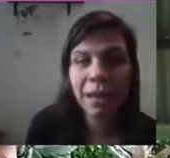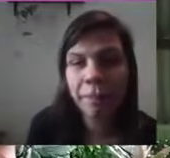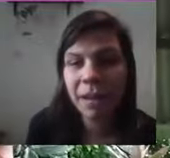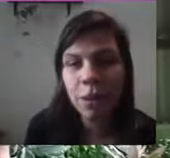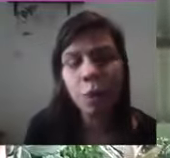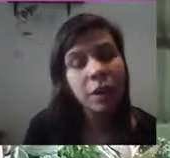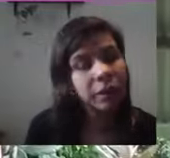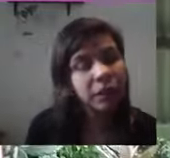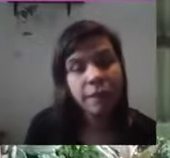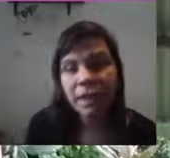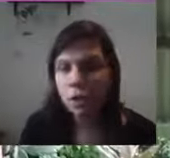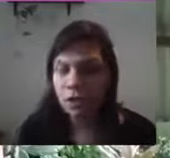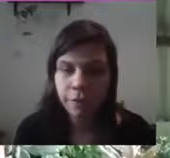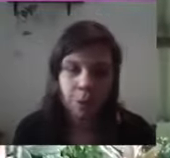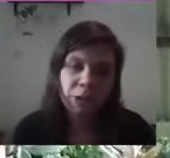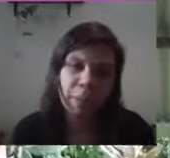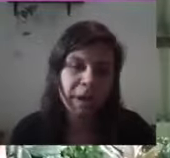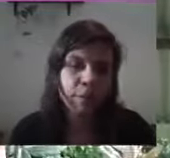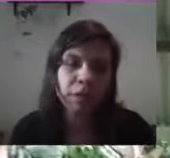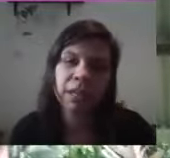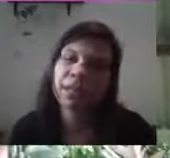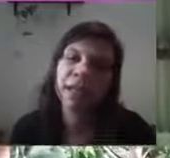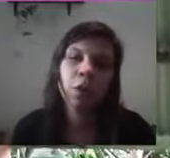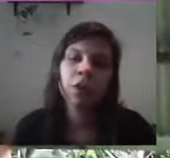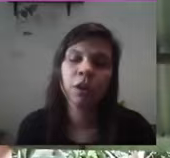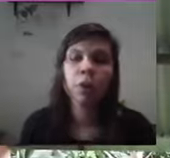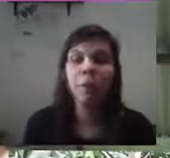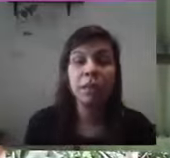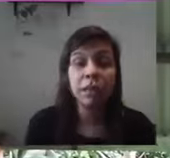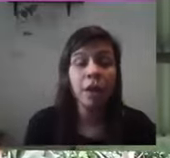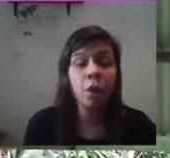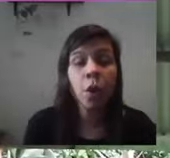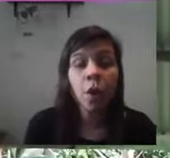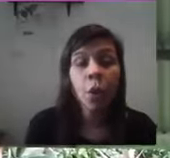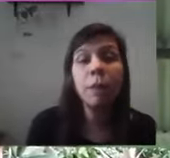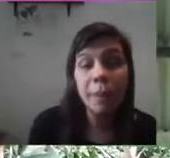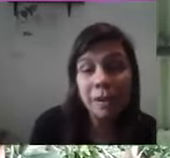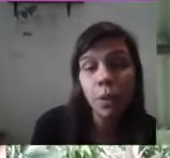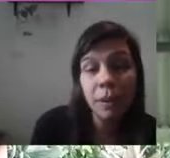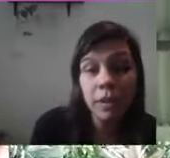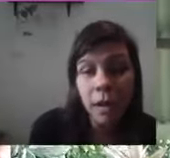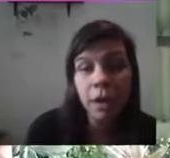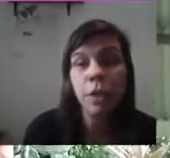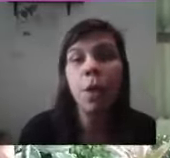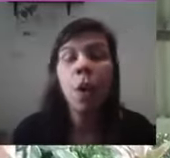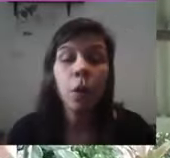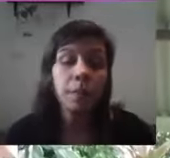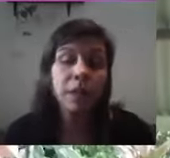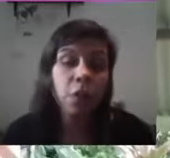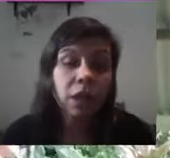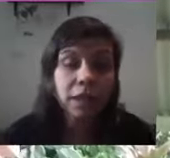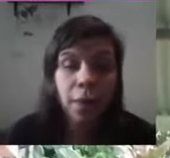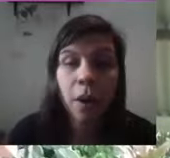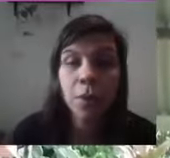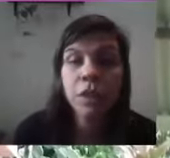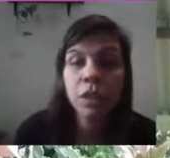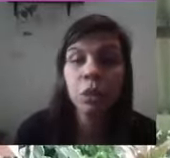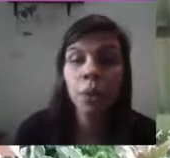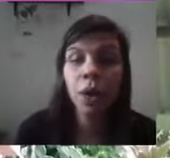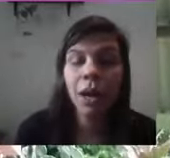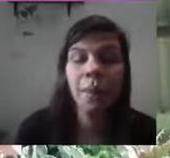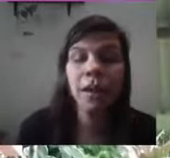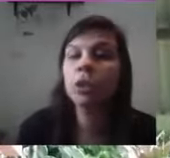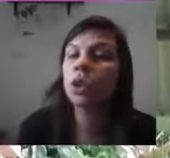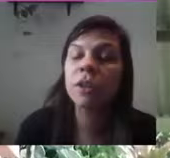Humanos ha desplegado diversos esfuerzos para fortalecer el corredor humanitario o el paso humanitario con misiones de trabajo